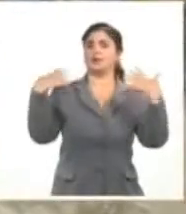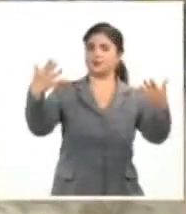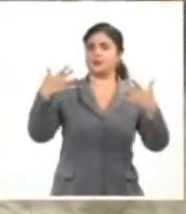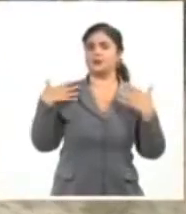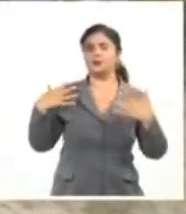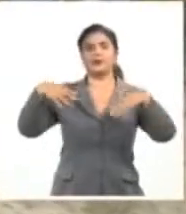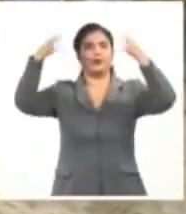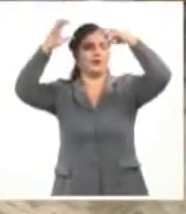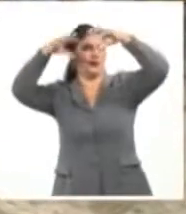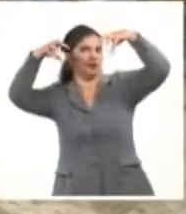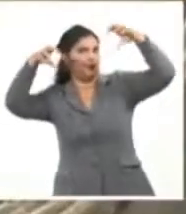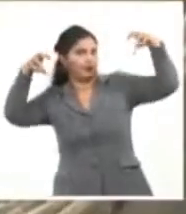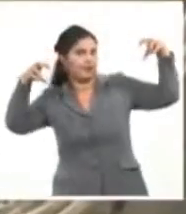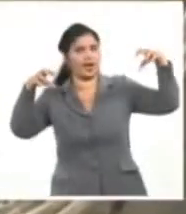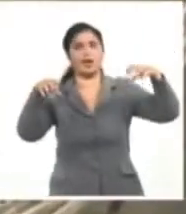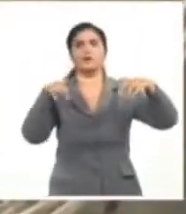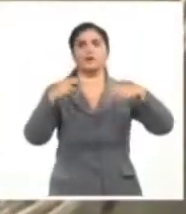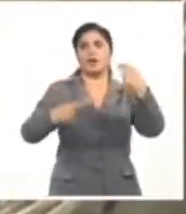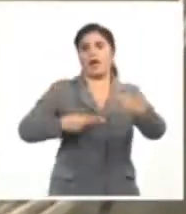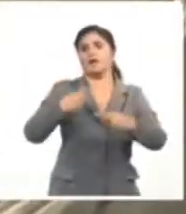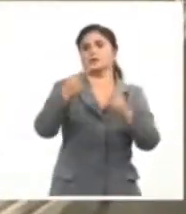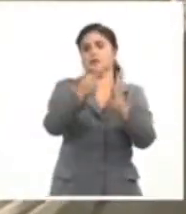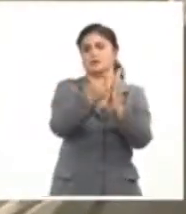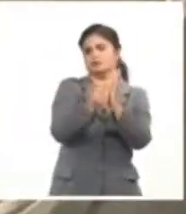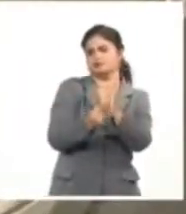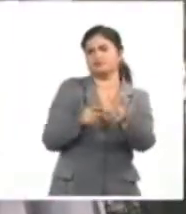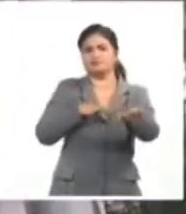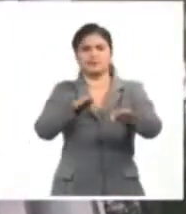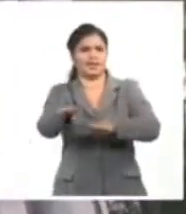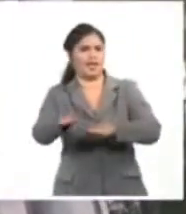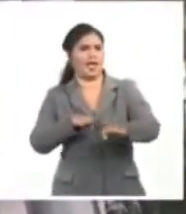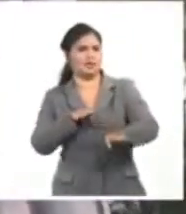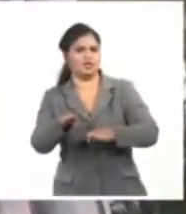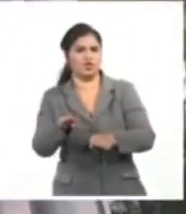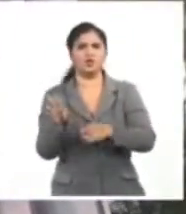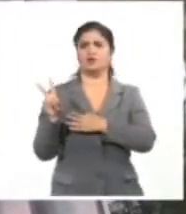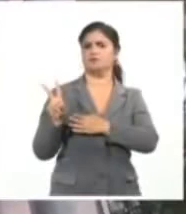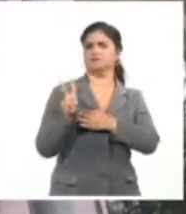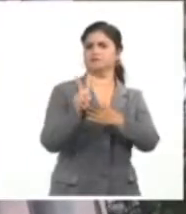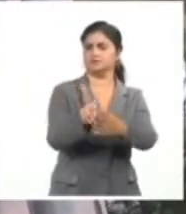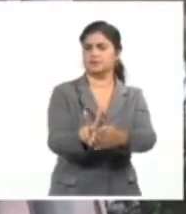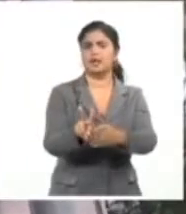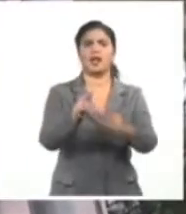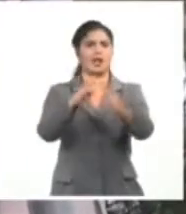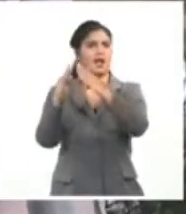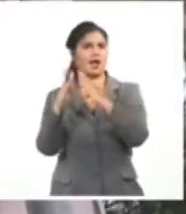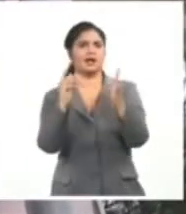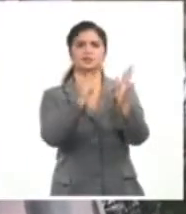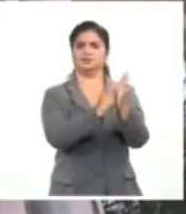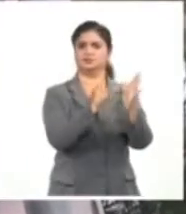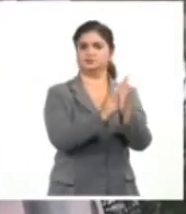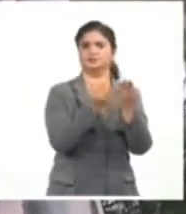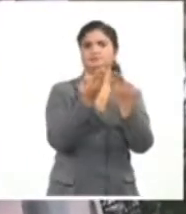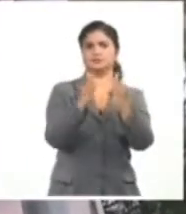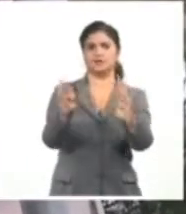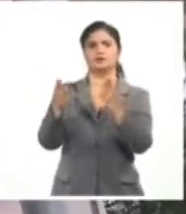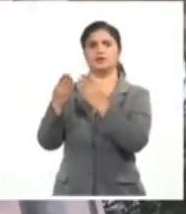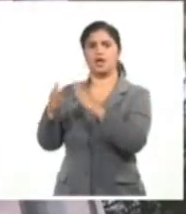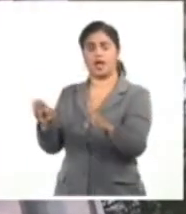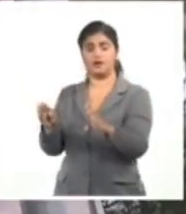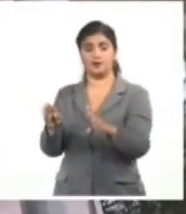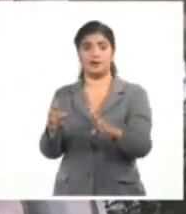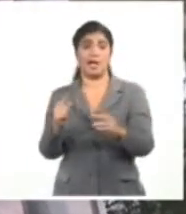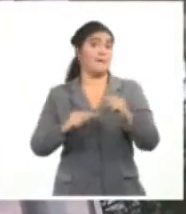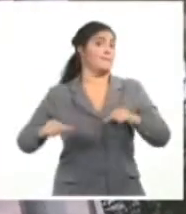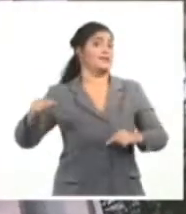precipitaciones intensifican acciones contra el insecto estamos realizando tratamiento perifocal en un Universo de manzanas que son de riesgo